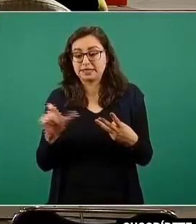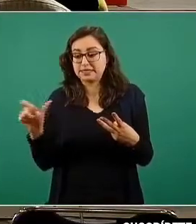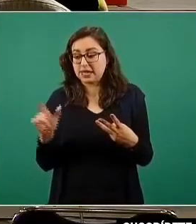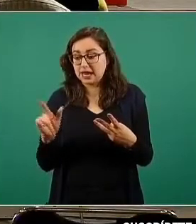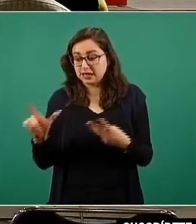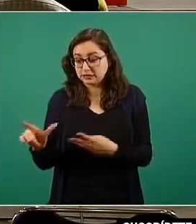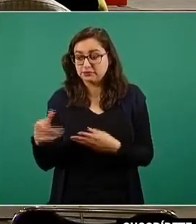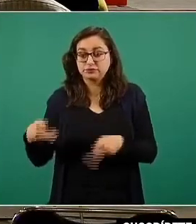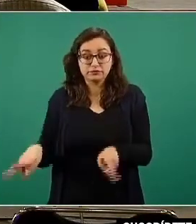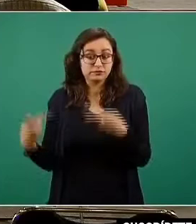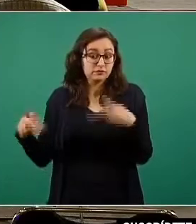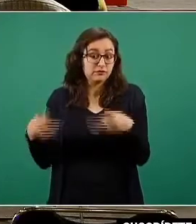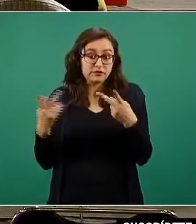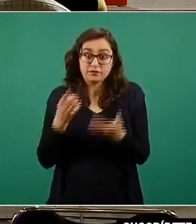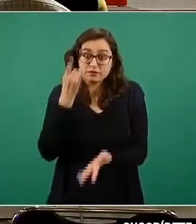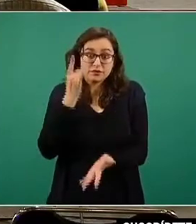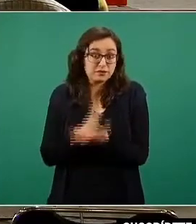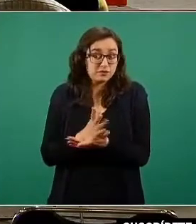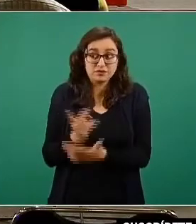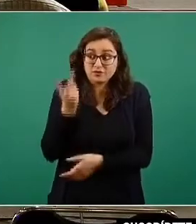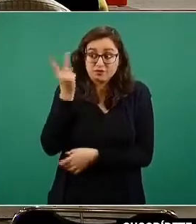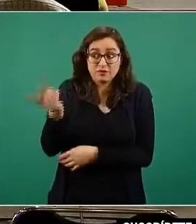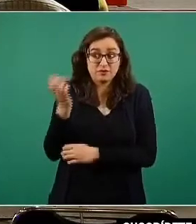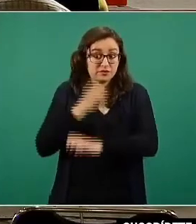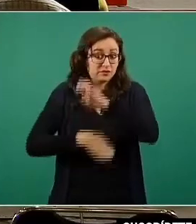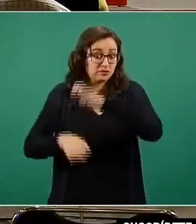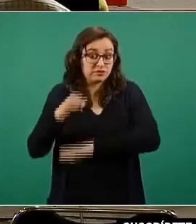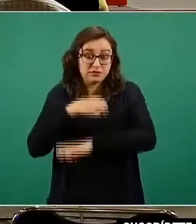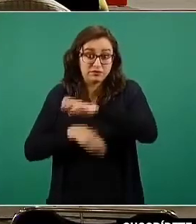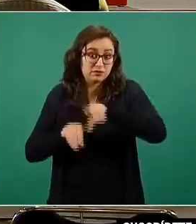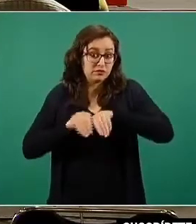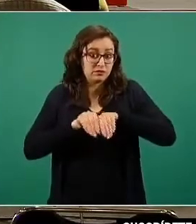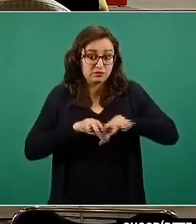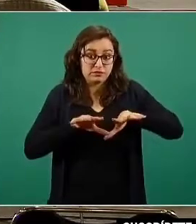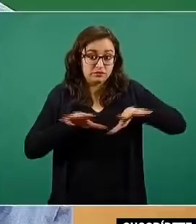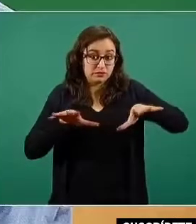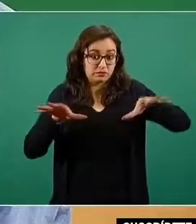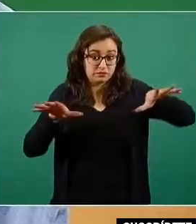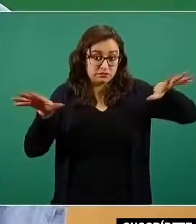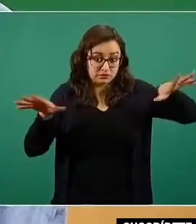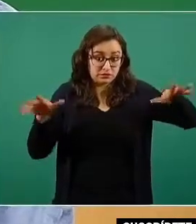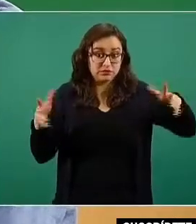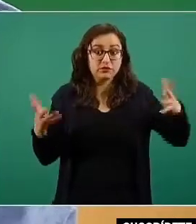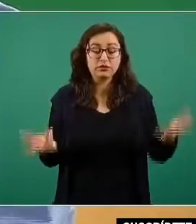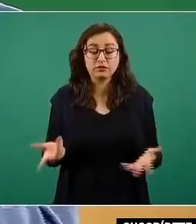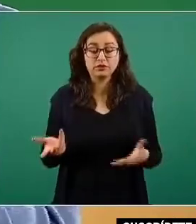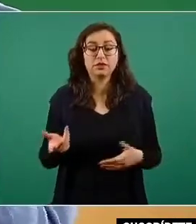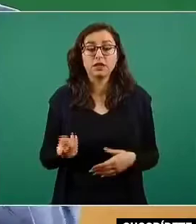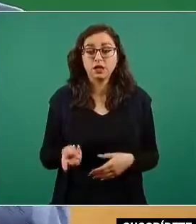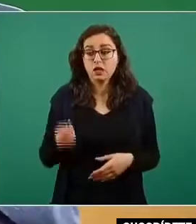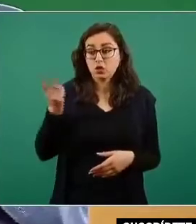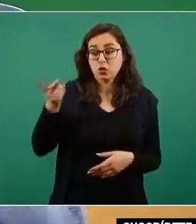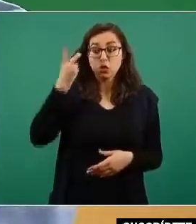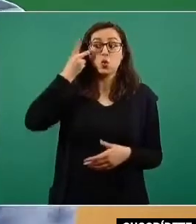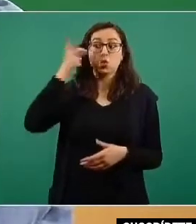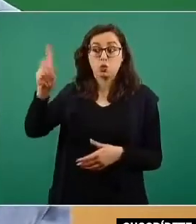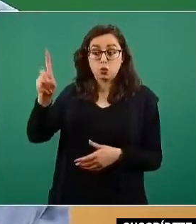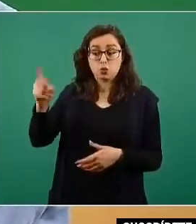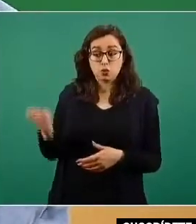los tanques de oxígeno a través de una serie muy amplia de distribuidores, no necesariamente propiedad de estas dos compañías, sino